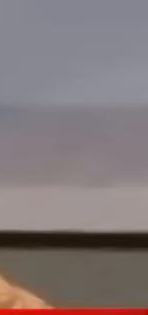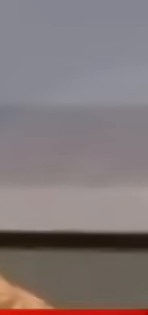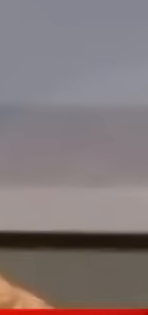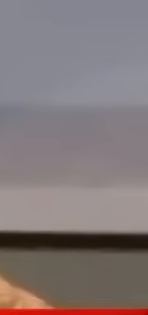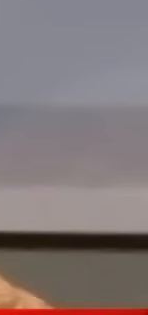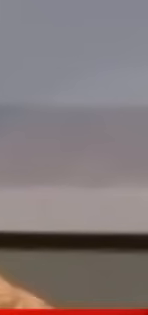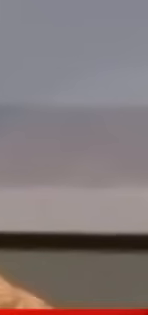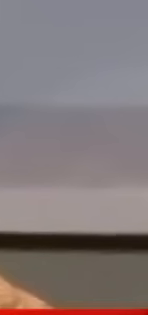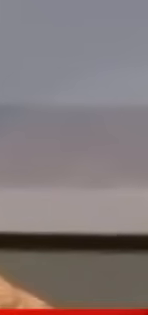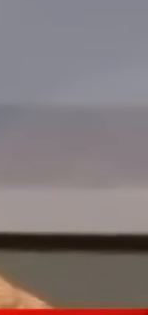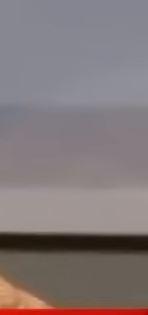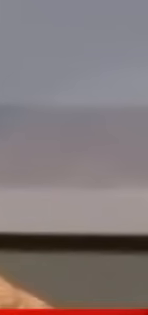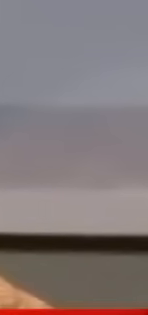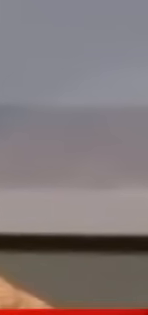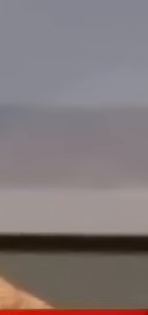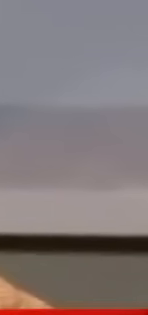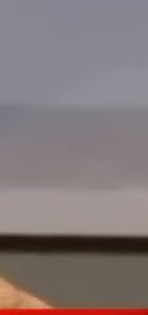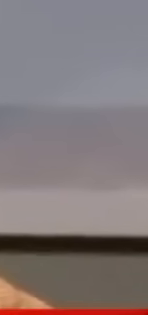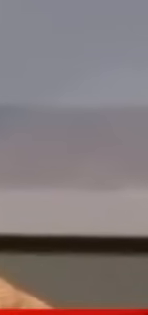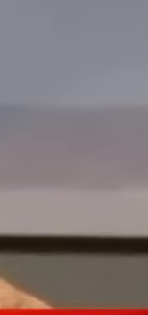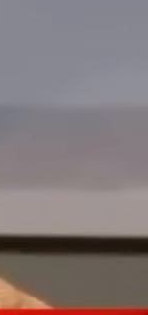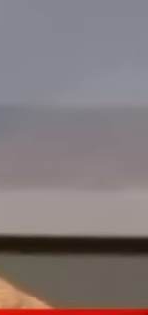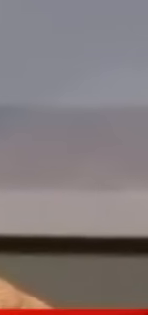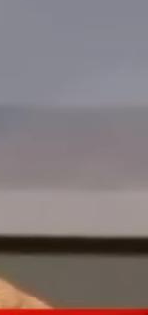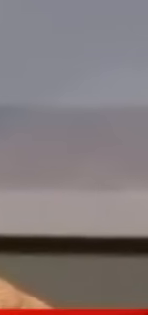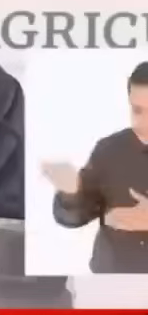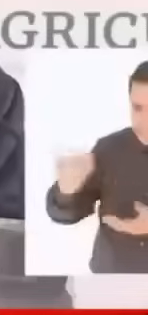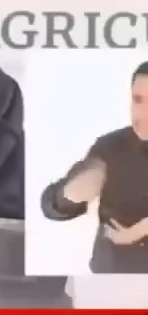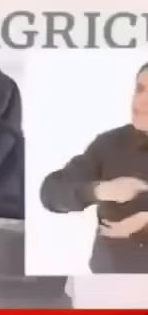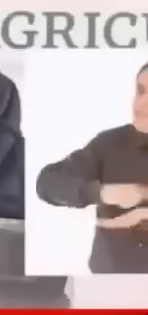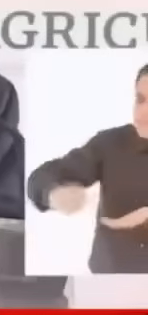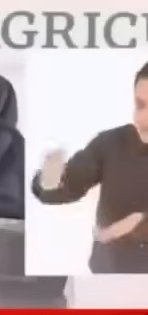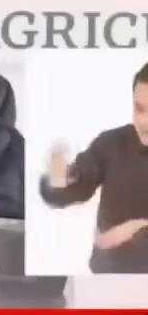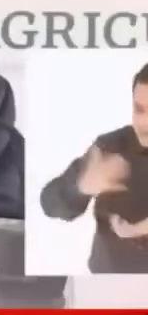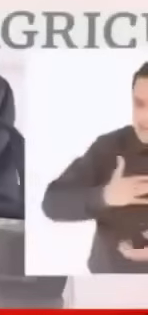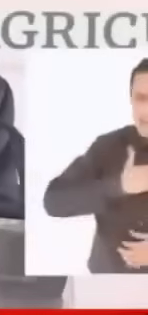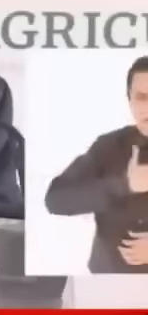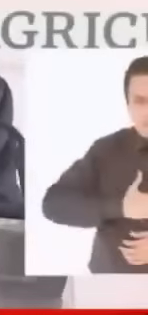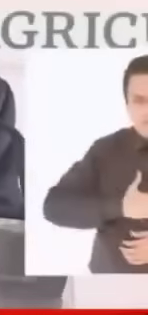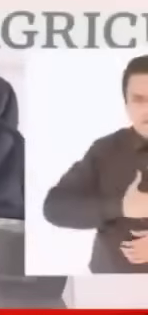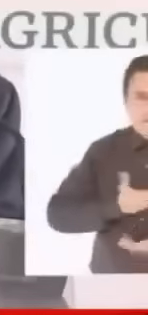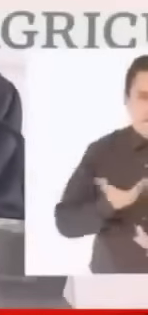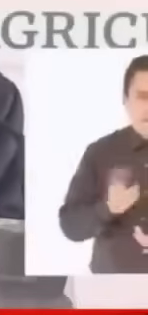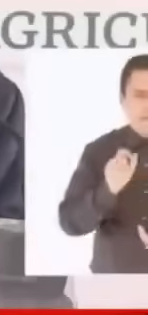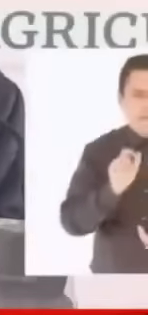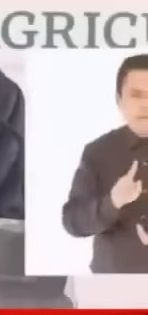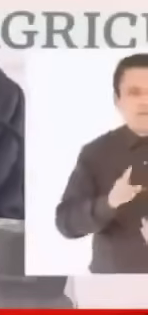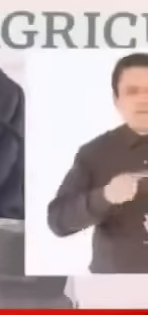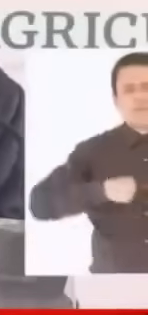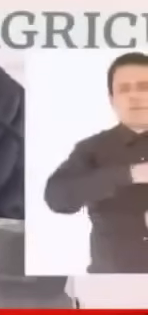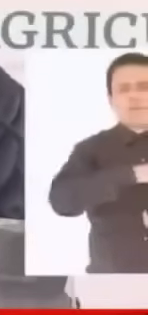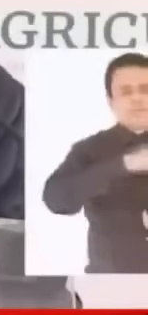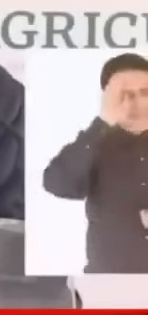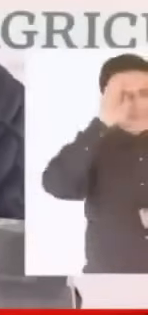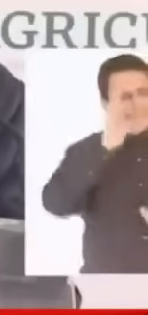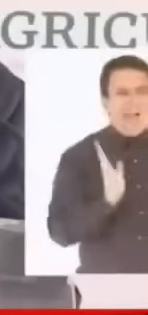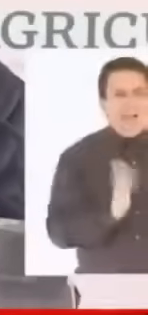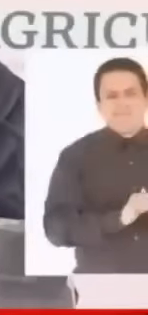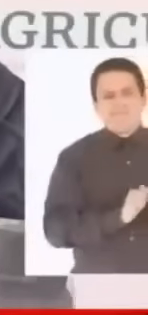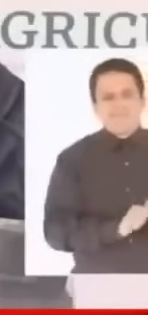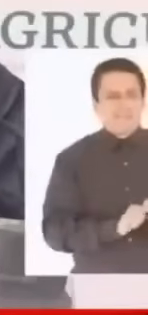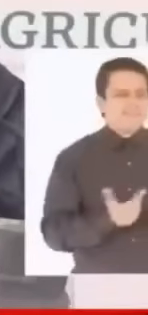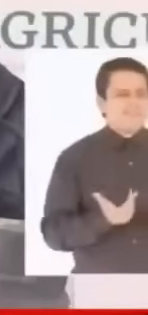Qué desafortunado fue Ovalle al elegir a este tipo de personas para que trabajaran con él y